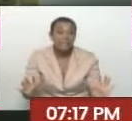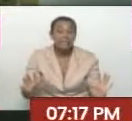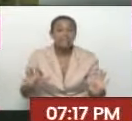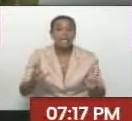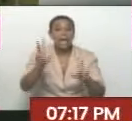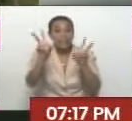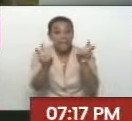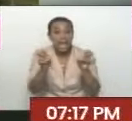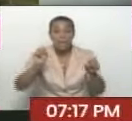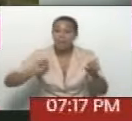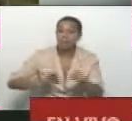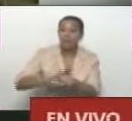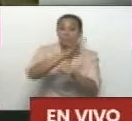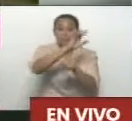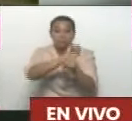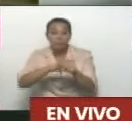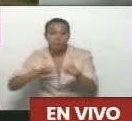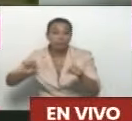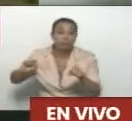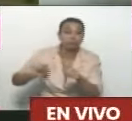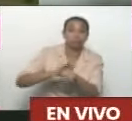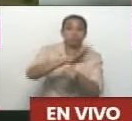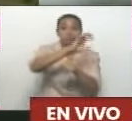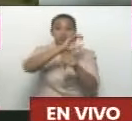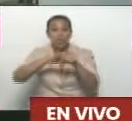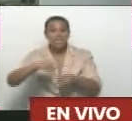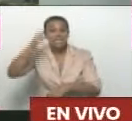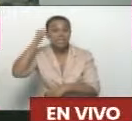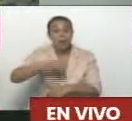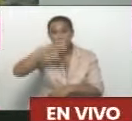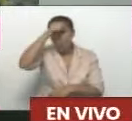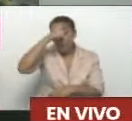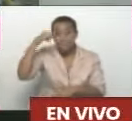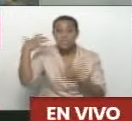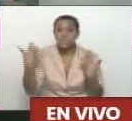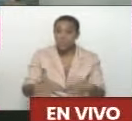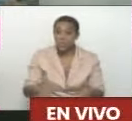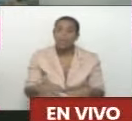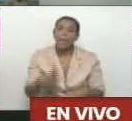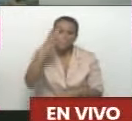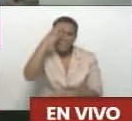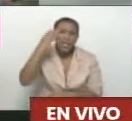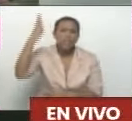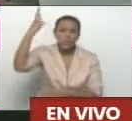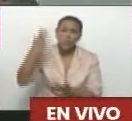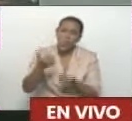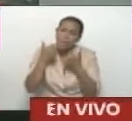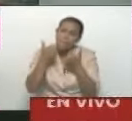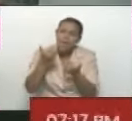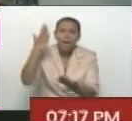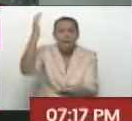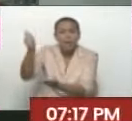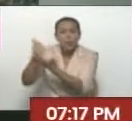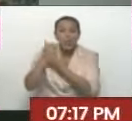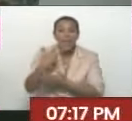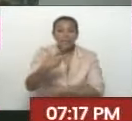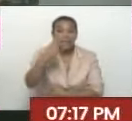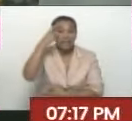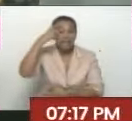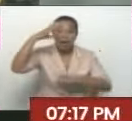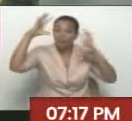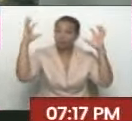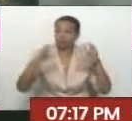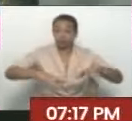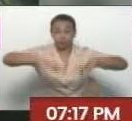tema del Mar del Ébano, que estuvo fuerte sábado y domingo todavía. Dios es grande, presidente. Fíjese que fueron tres días de intensa